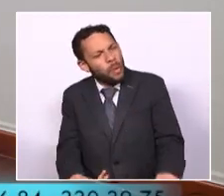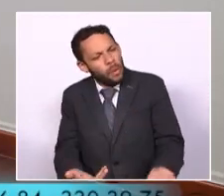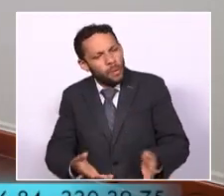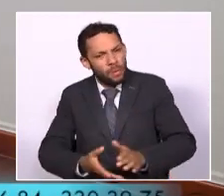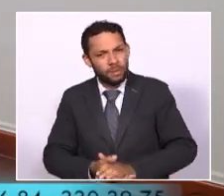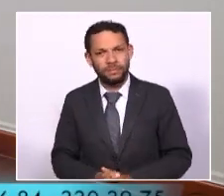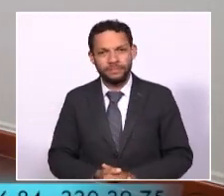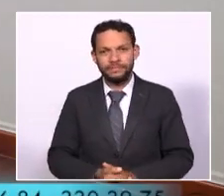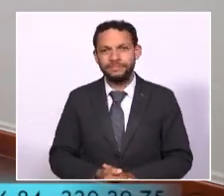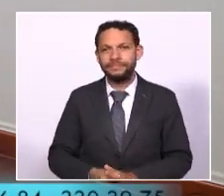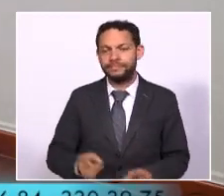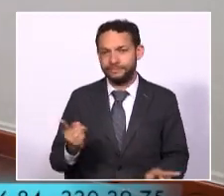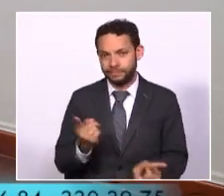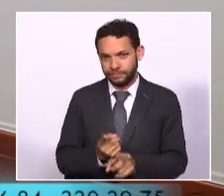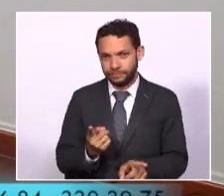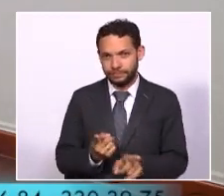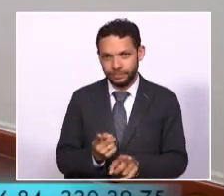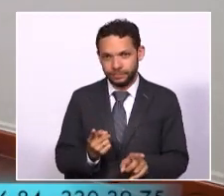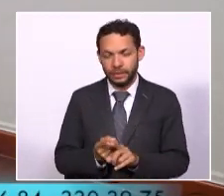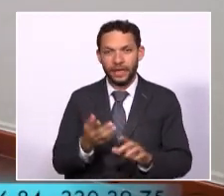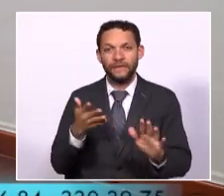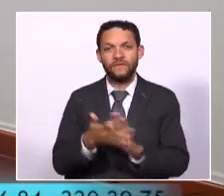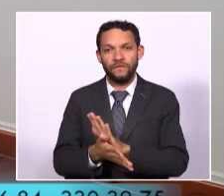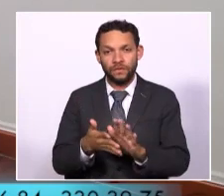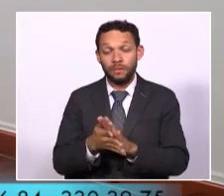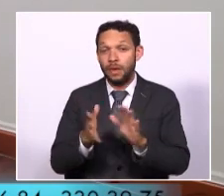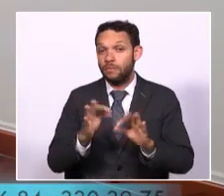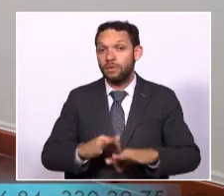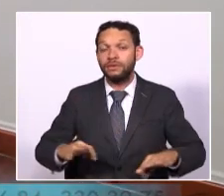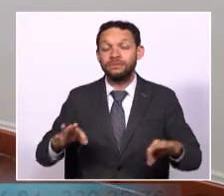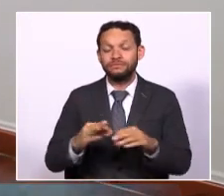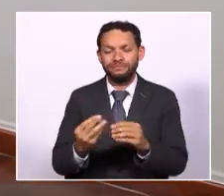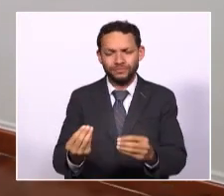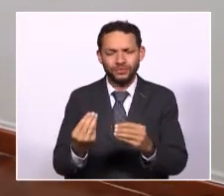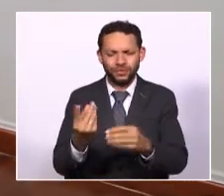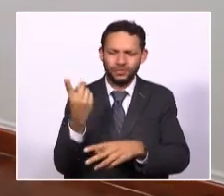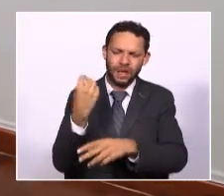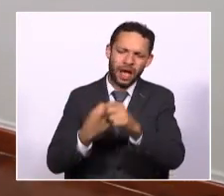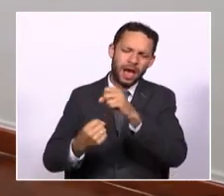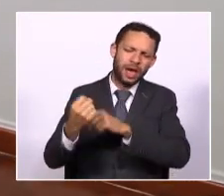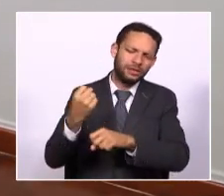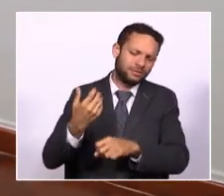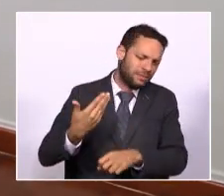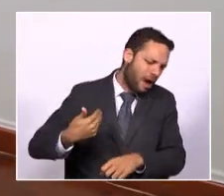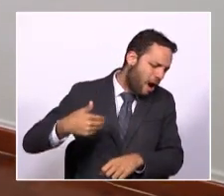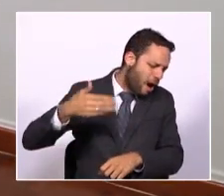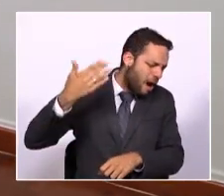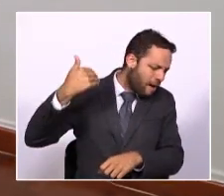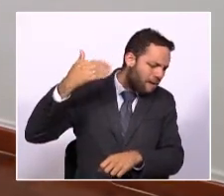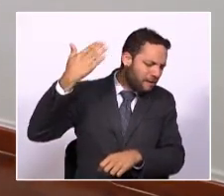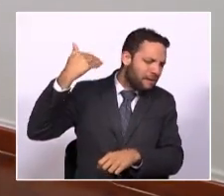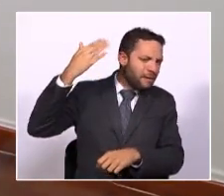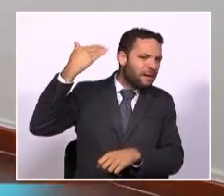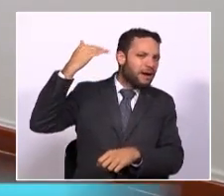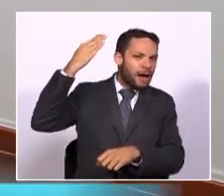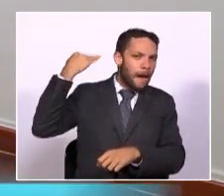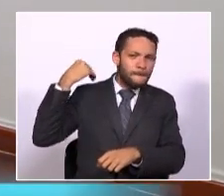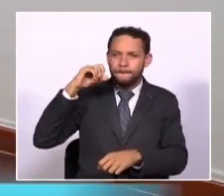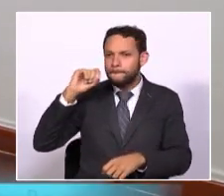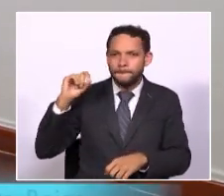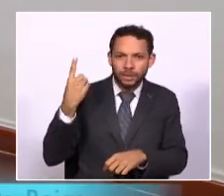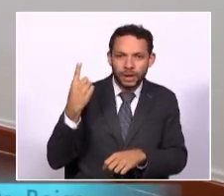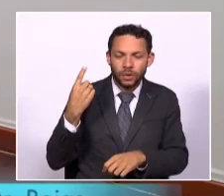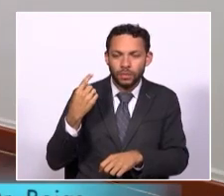Bueno, sí, así como usted lo decía, la quiropraxia es muy antigua. De hecho, el primer modelo de quiropraxia que existió fue el modelo